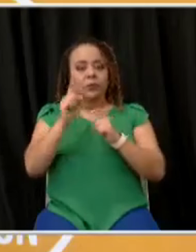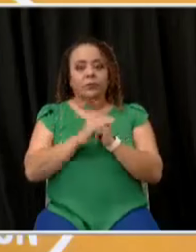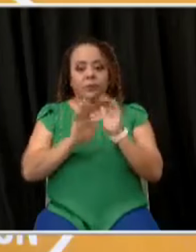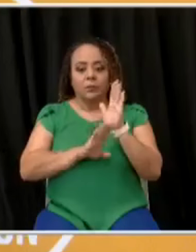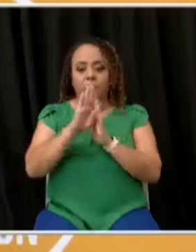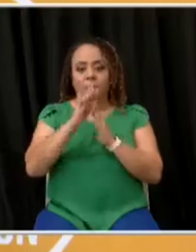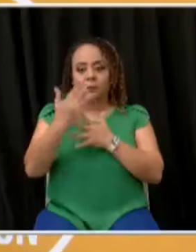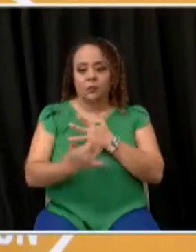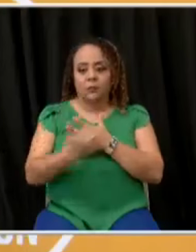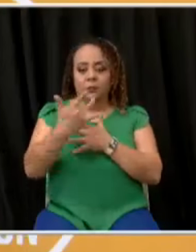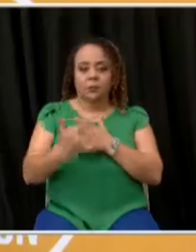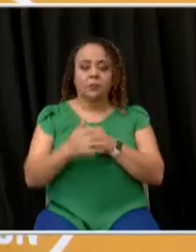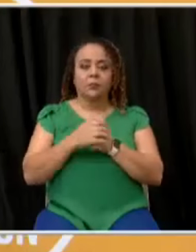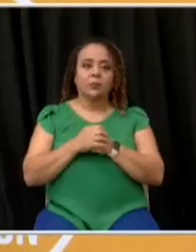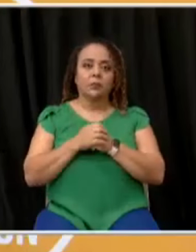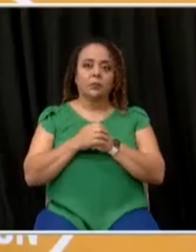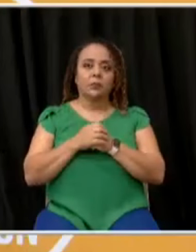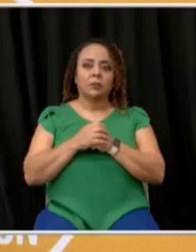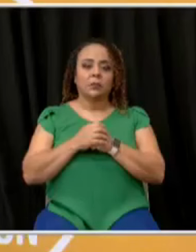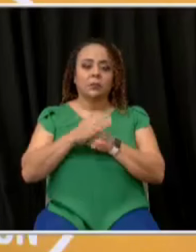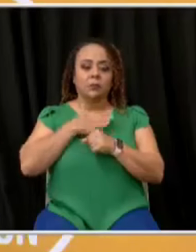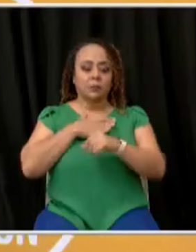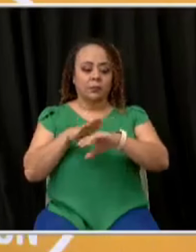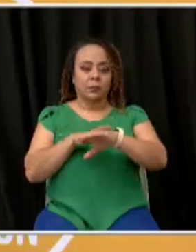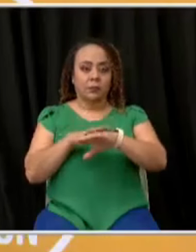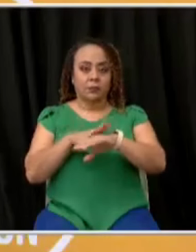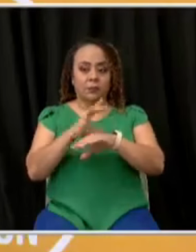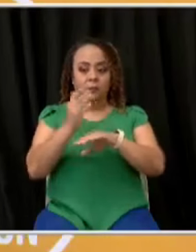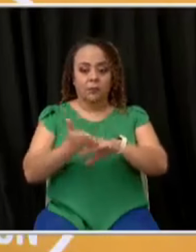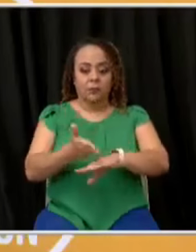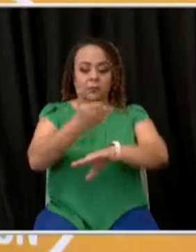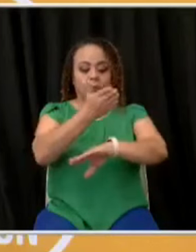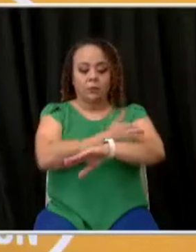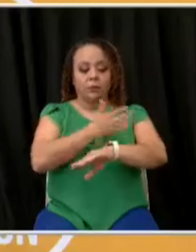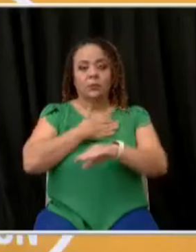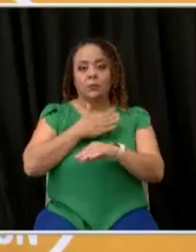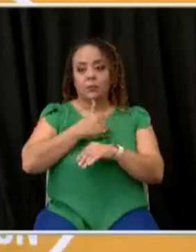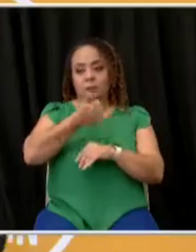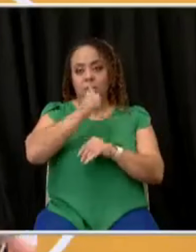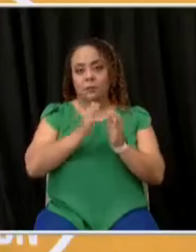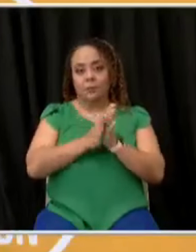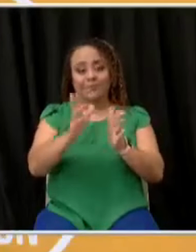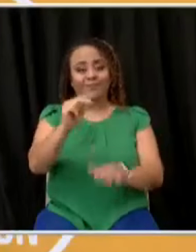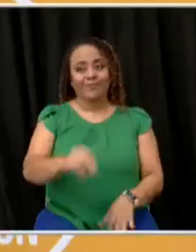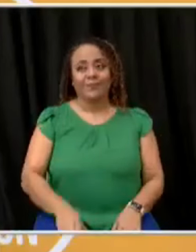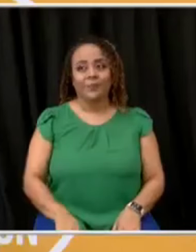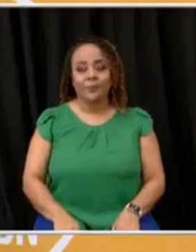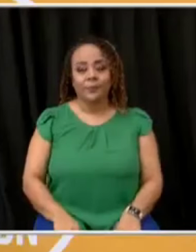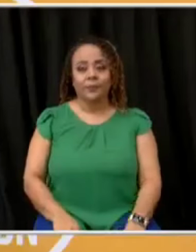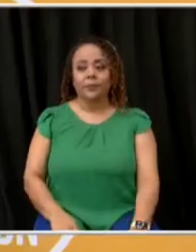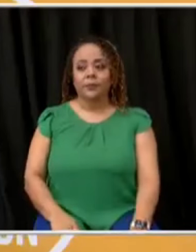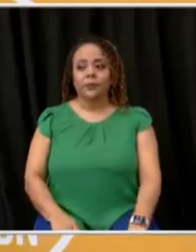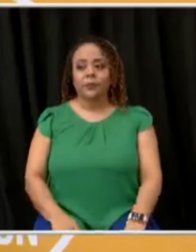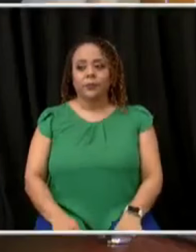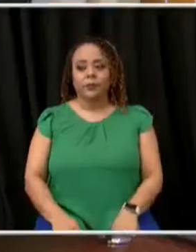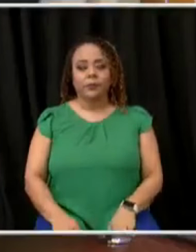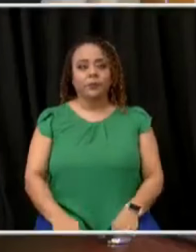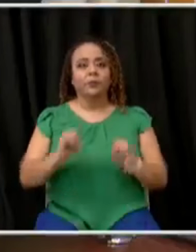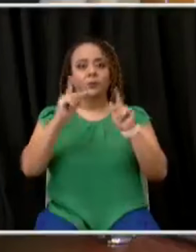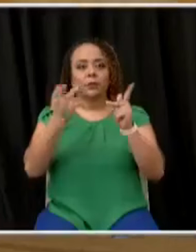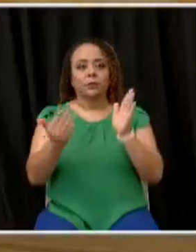de sangre en mi piel y para mejorar mi hidratación en general, no. No funciona. No funciona. Ok, de